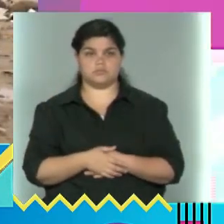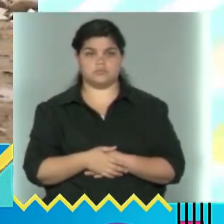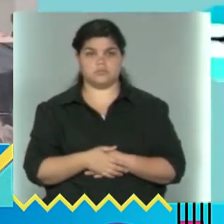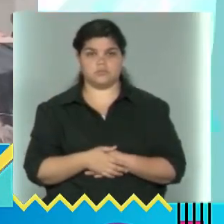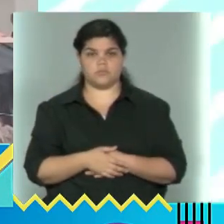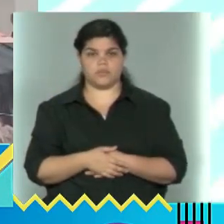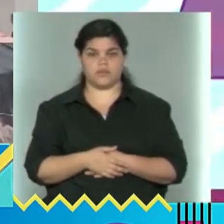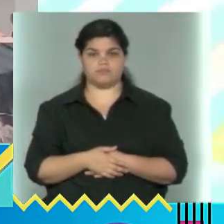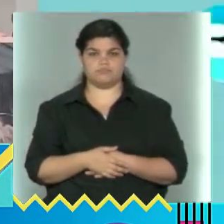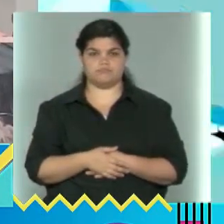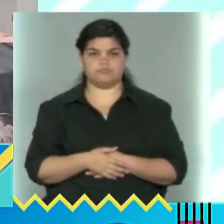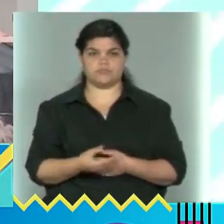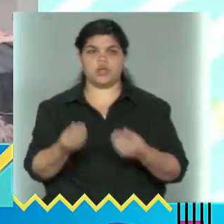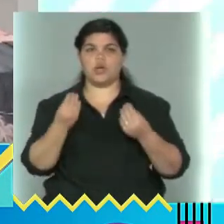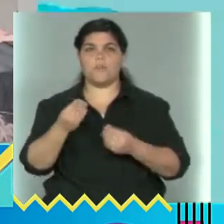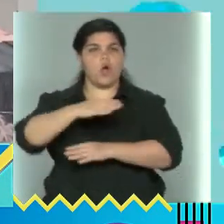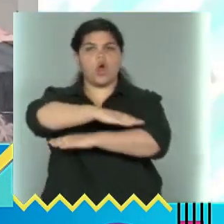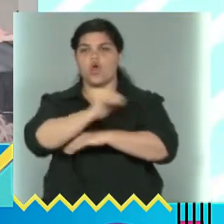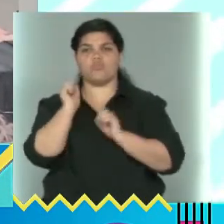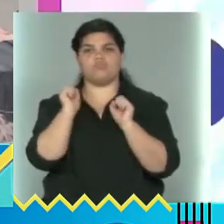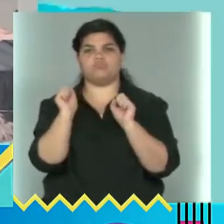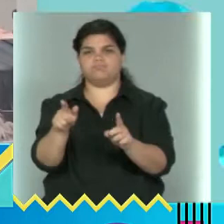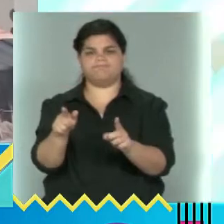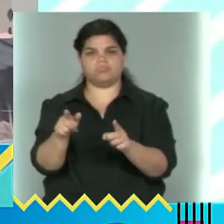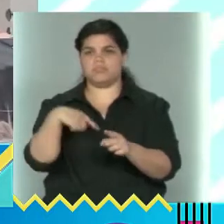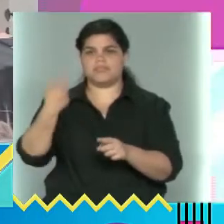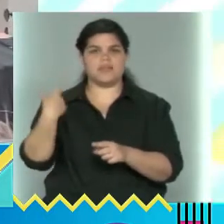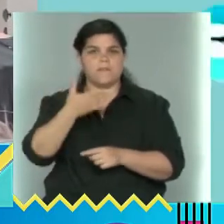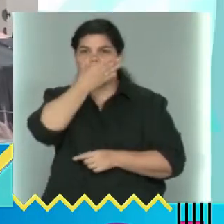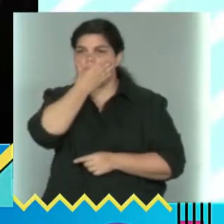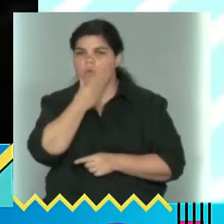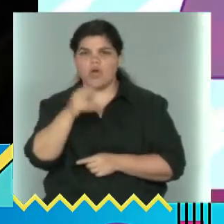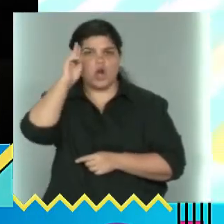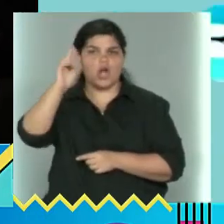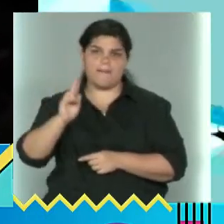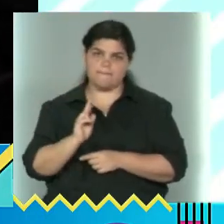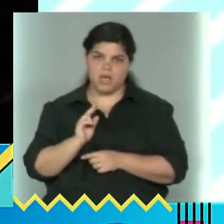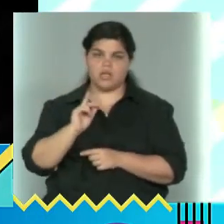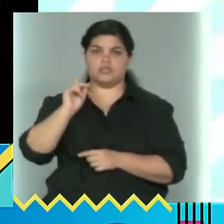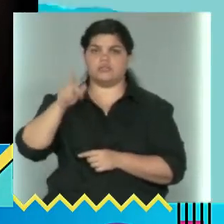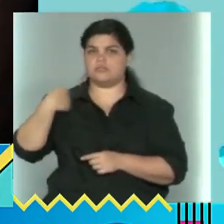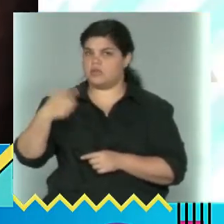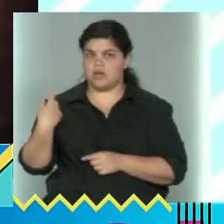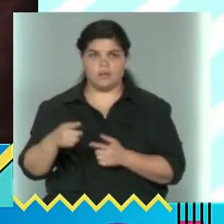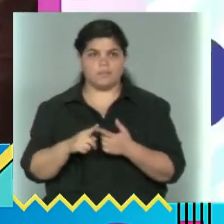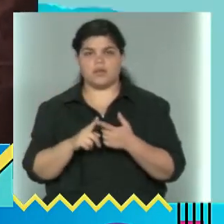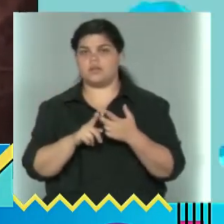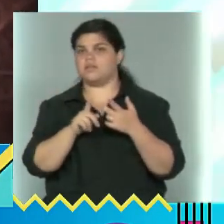la mayor relación fue por la actitud que tenían y era siempre desde la amabilidad, el respeto